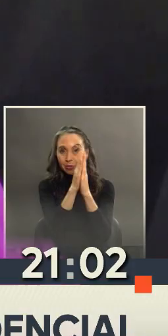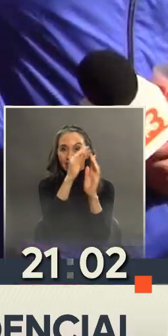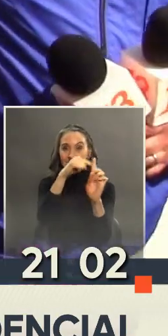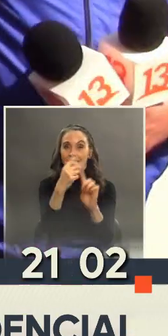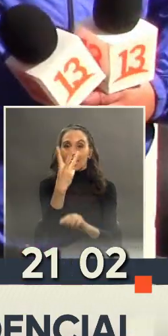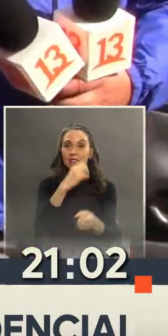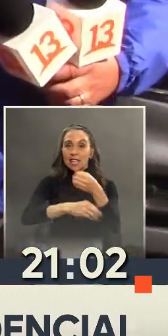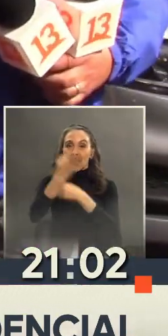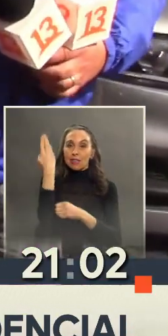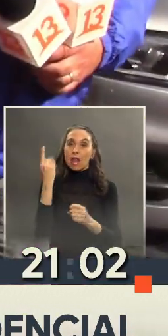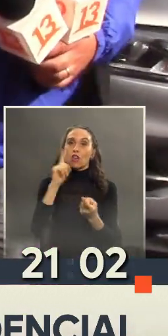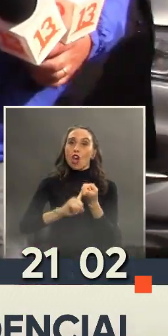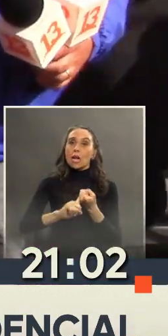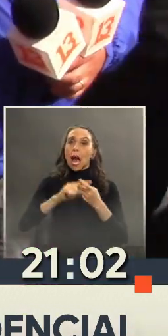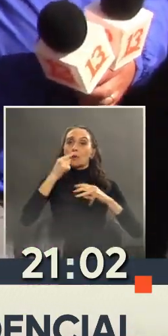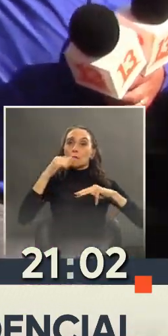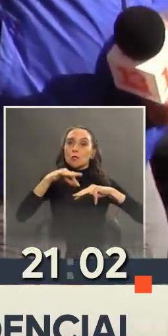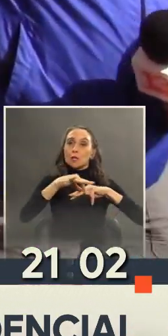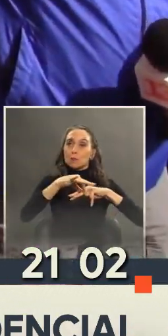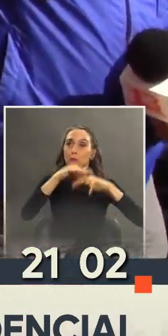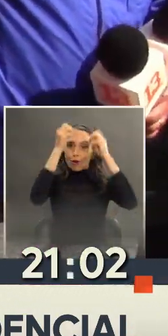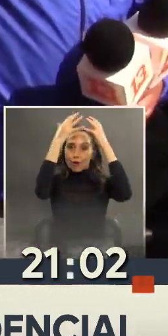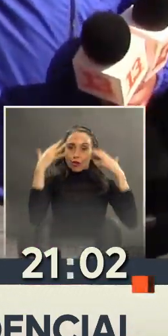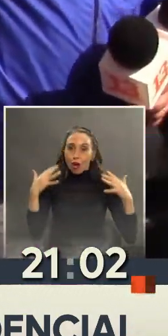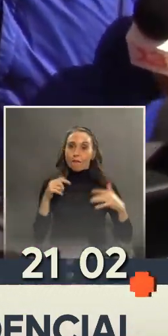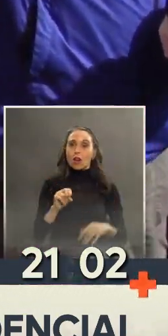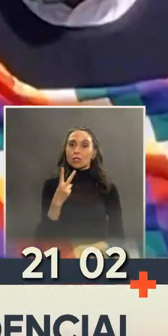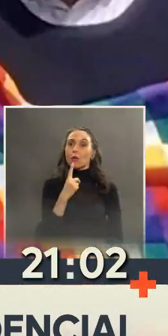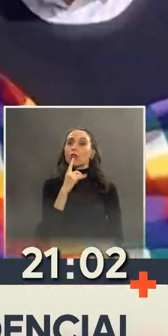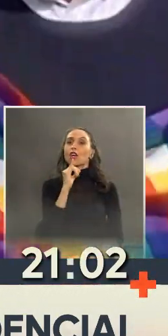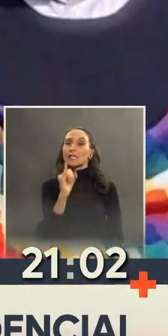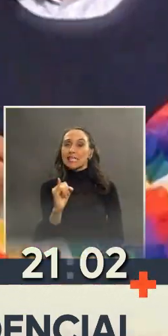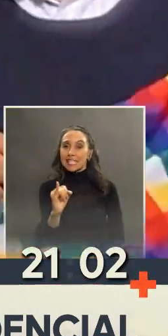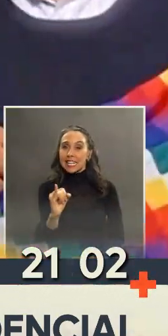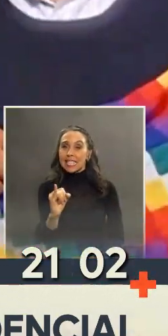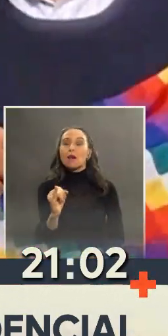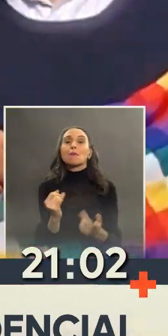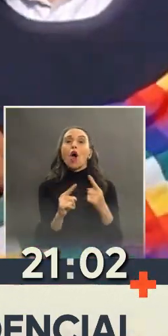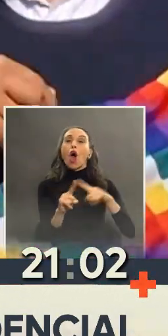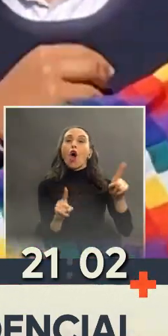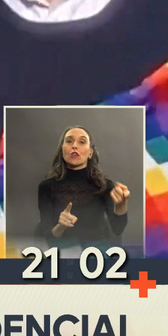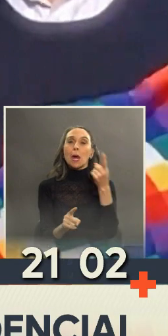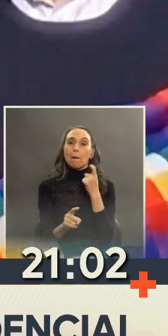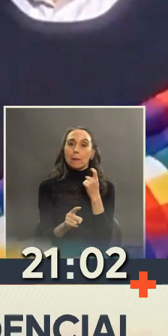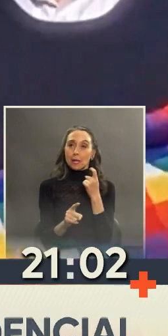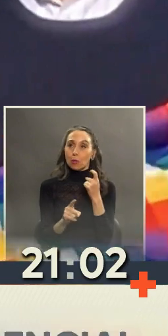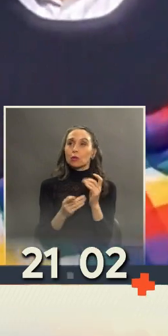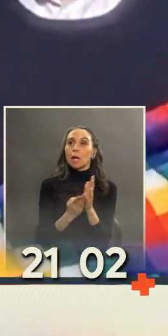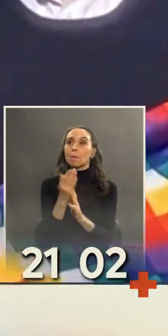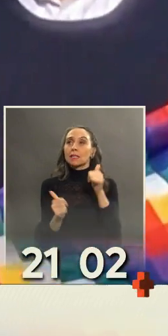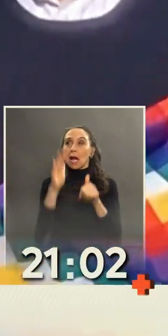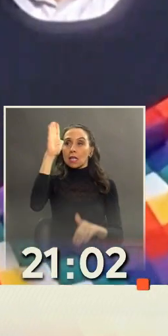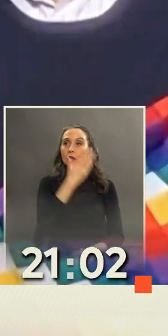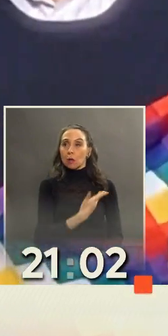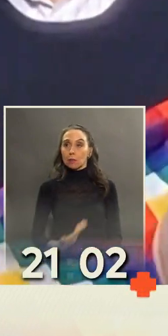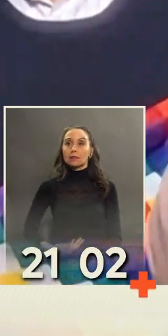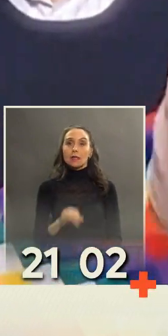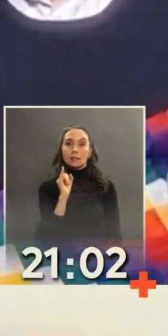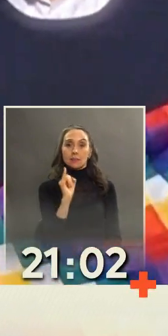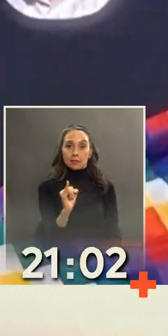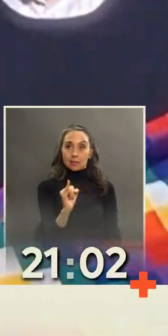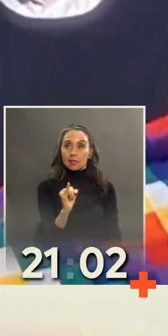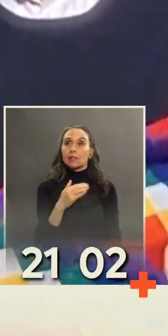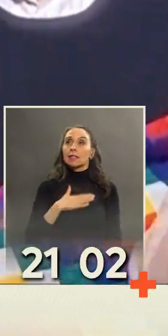casó con su marido, dijo por segunda vez sí, pero a otra pregunta. De iniciar una candidatura presidencial. Les